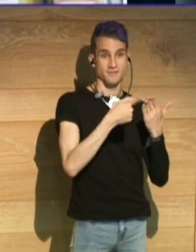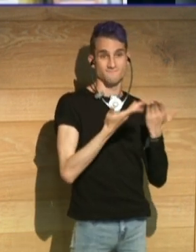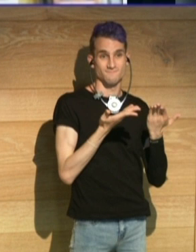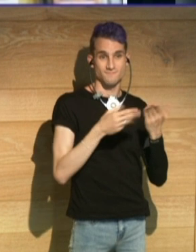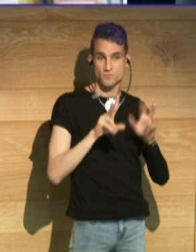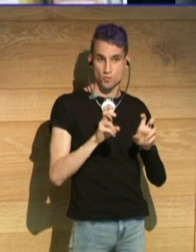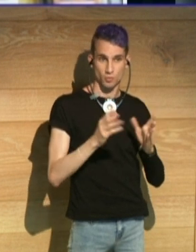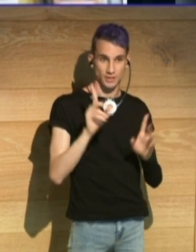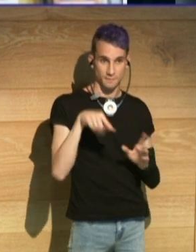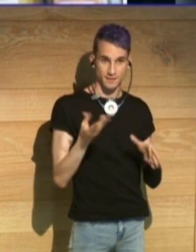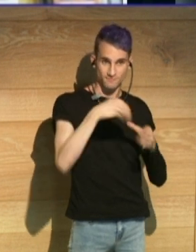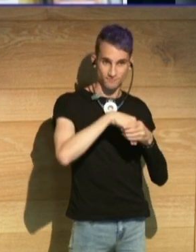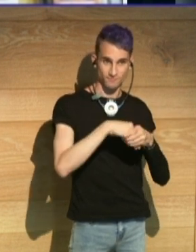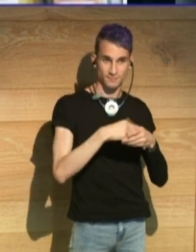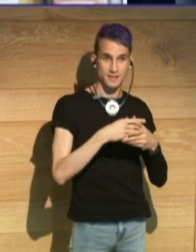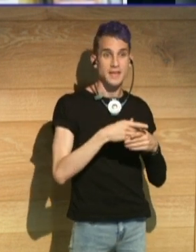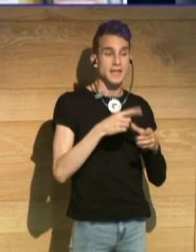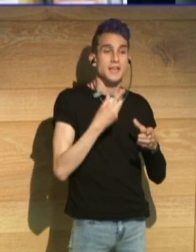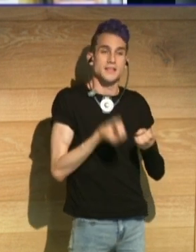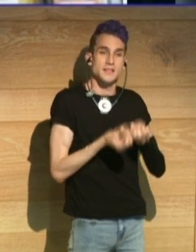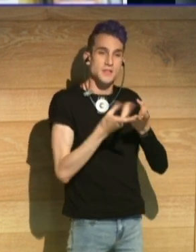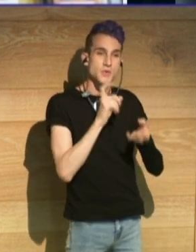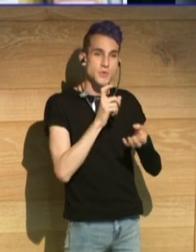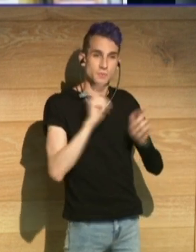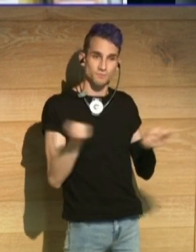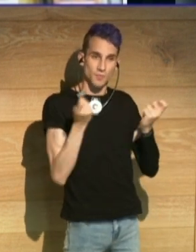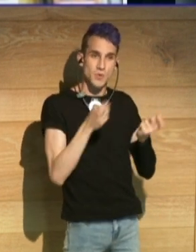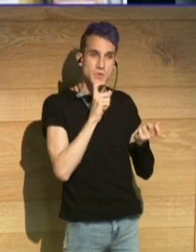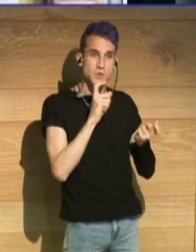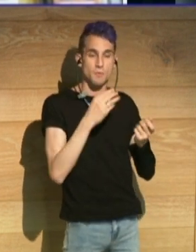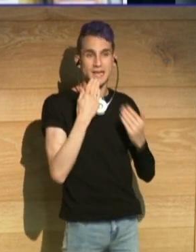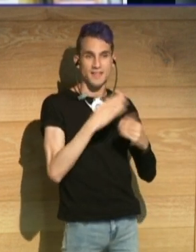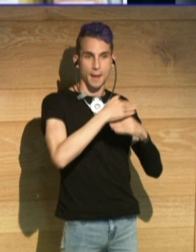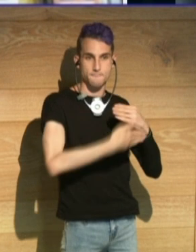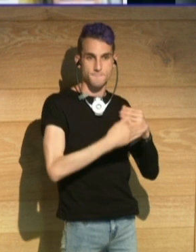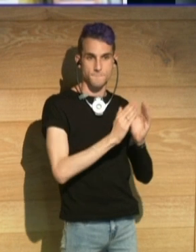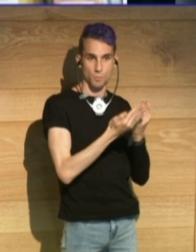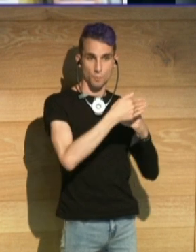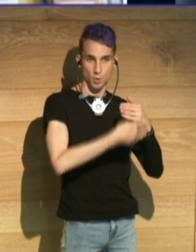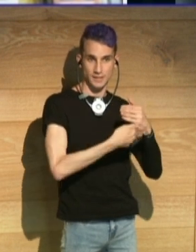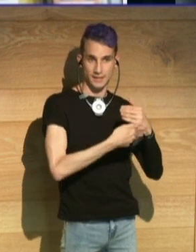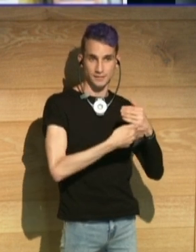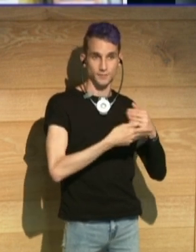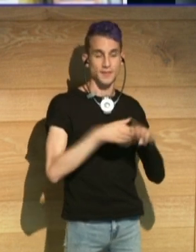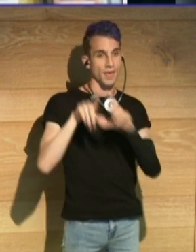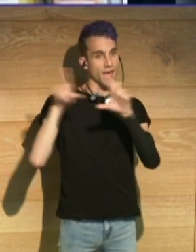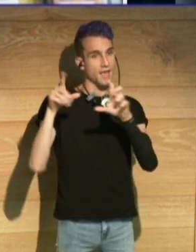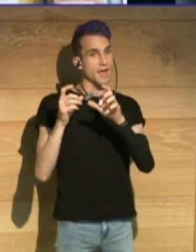la tenemos que anunciar desde la portada, y por lo tanto se decidió desde la editorial pues adoptar soportar una